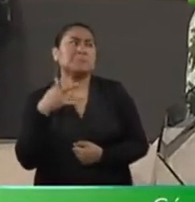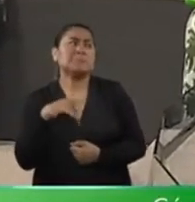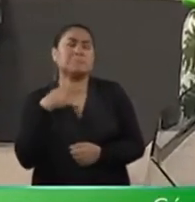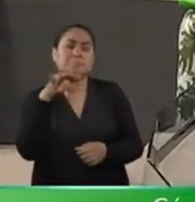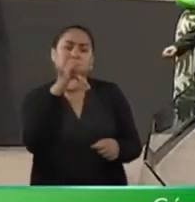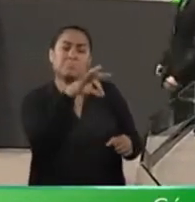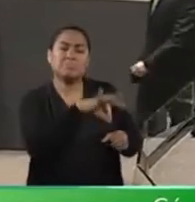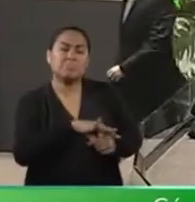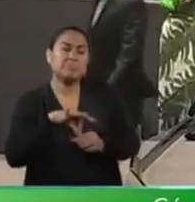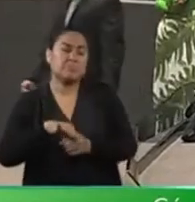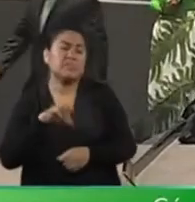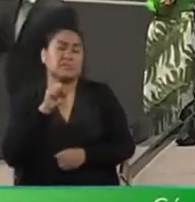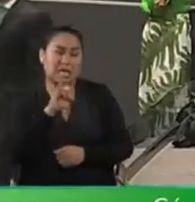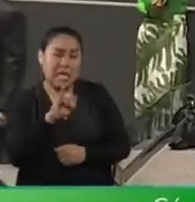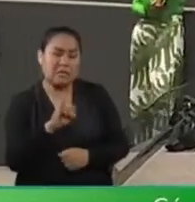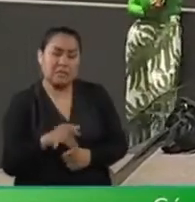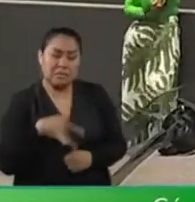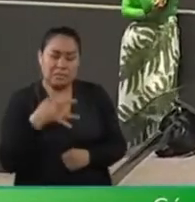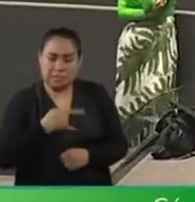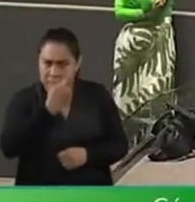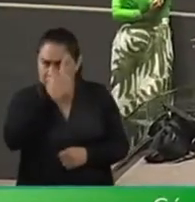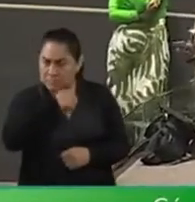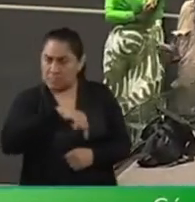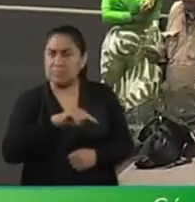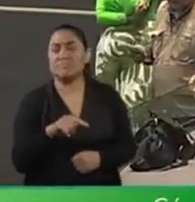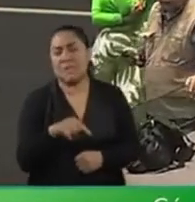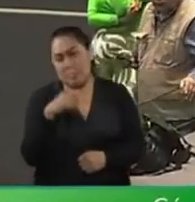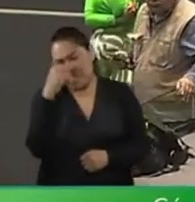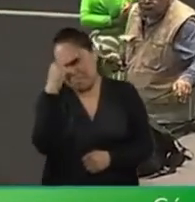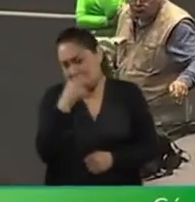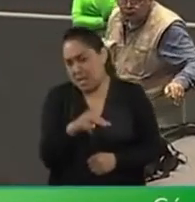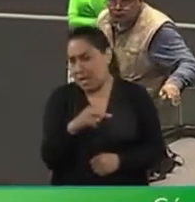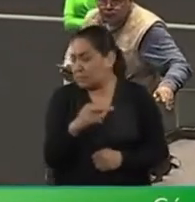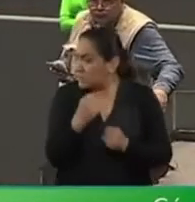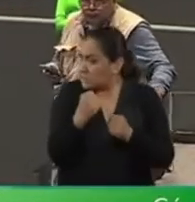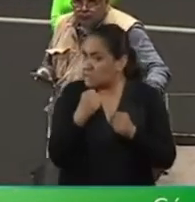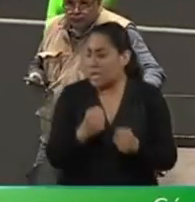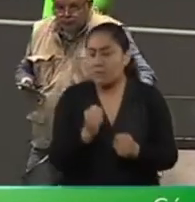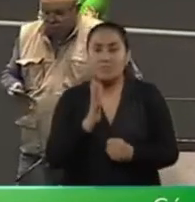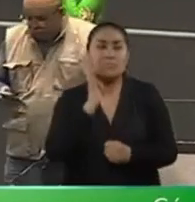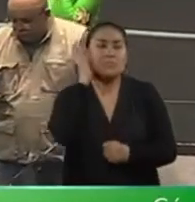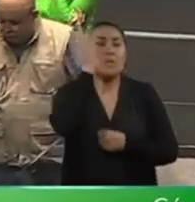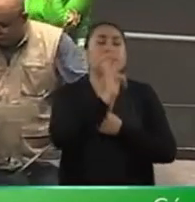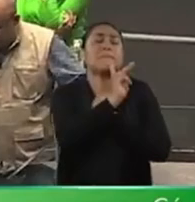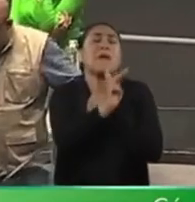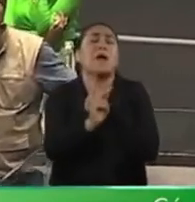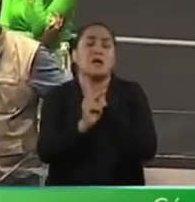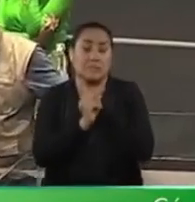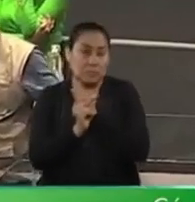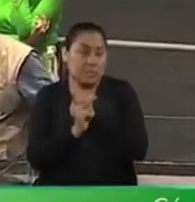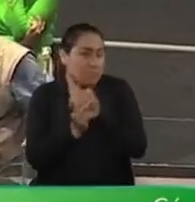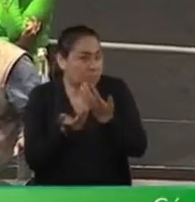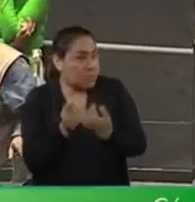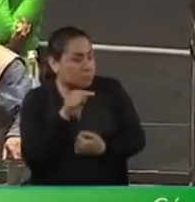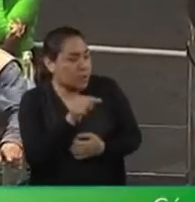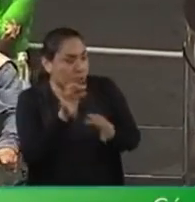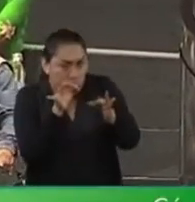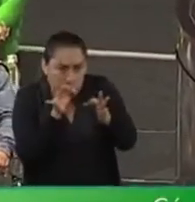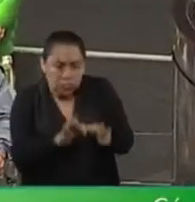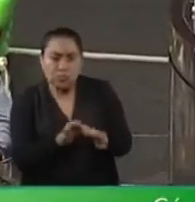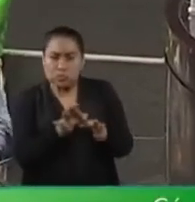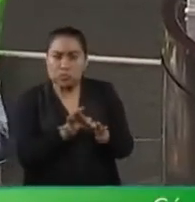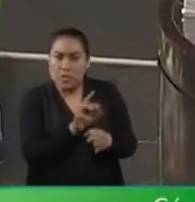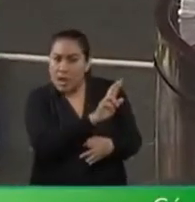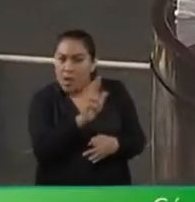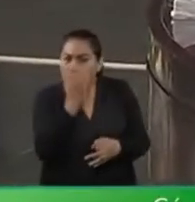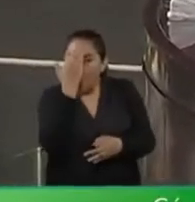convencidos y convencidas de que México necesita avanzar hacia una nación que realmente reconozca en su